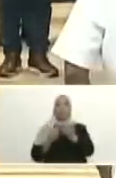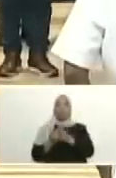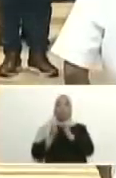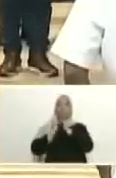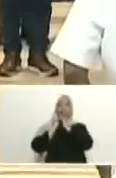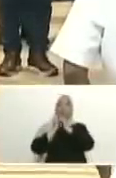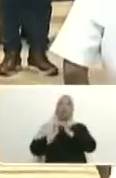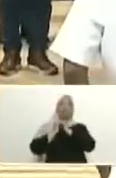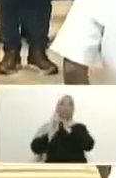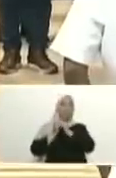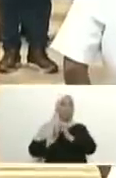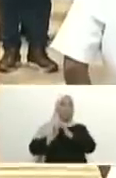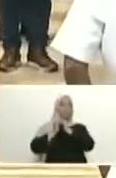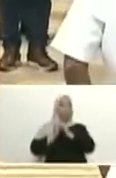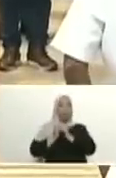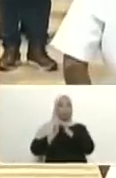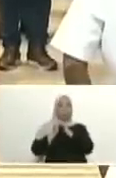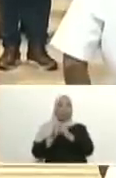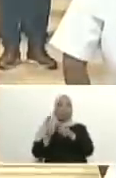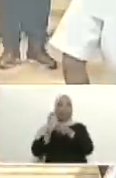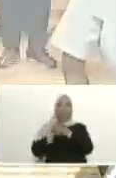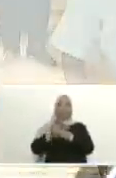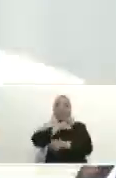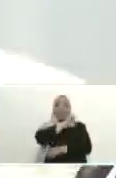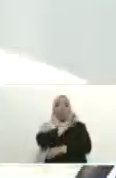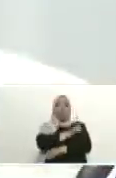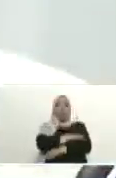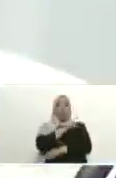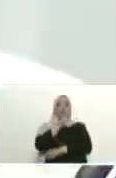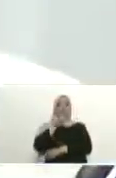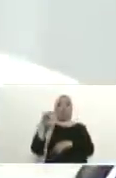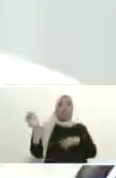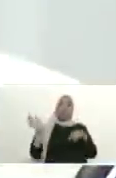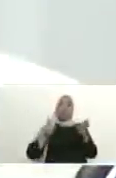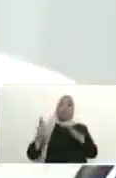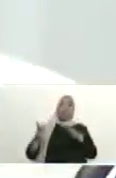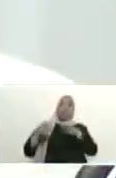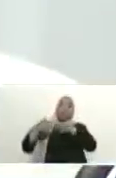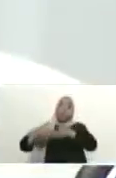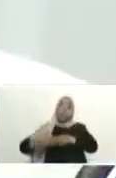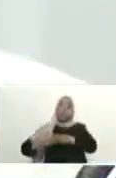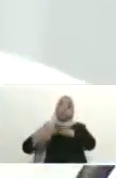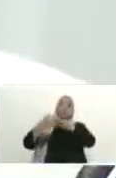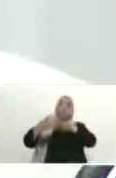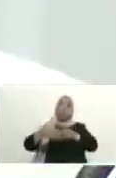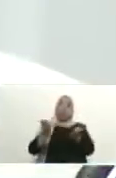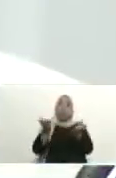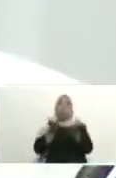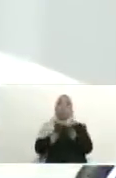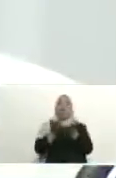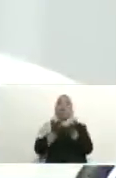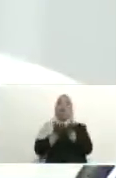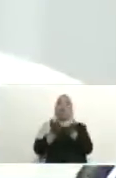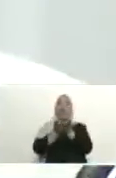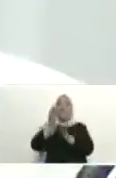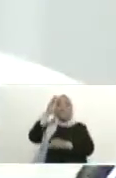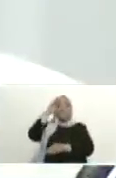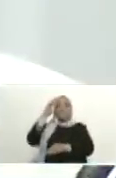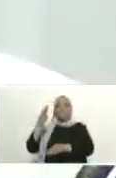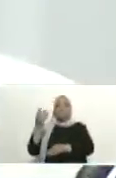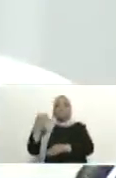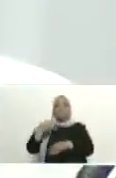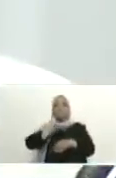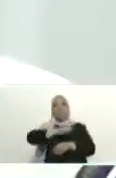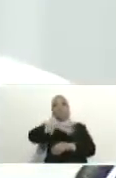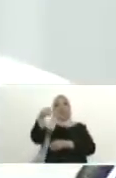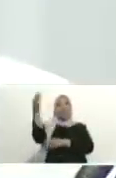plegaria. Concédeles una brisa fuerte que empuje este buque insignia, unas corrientes serenas, una